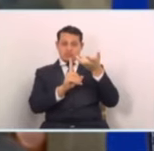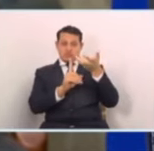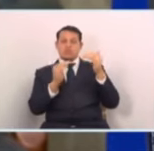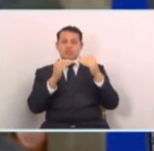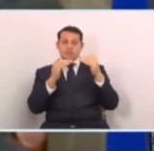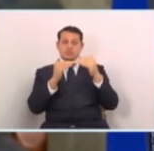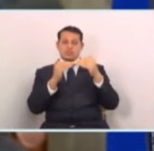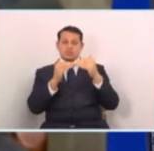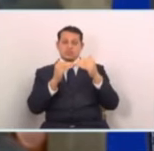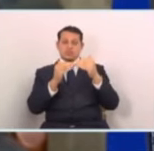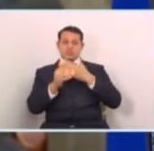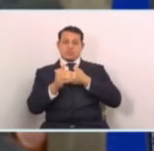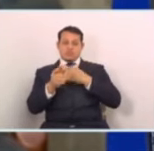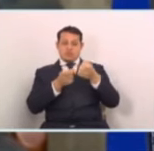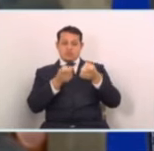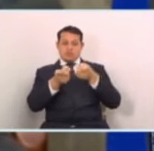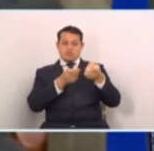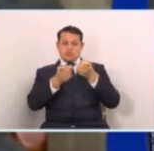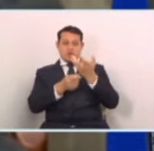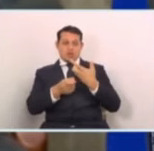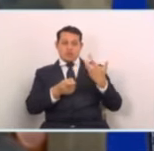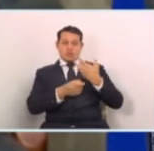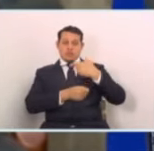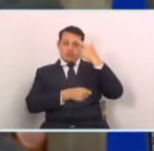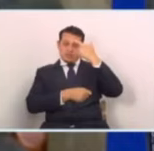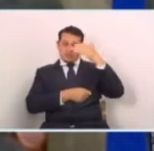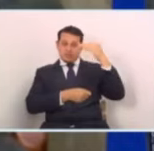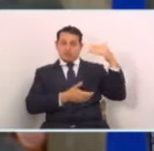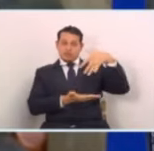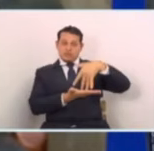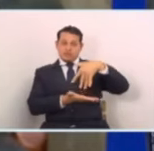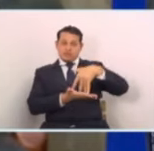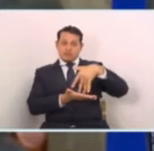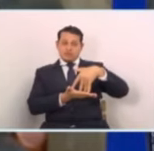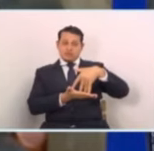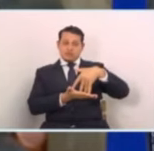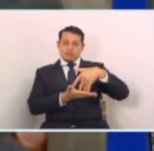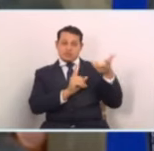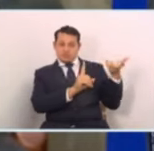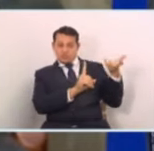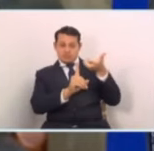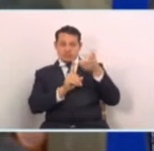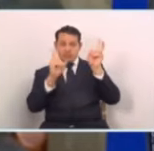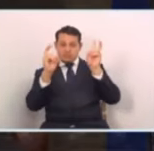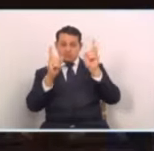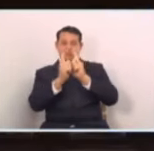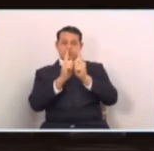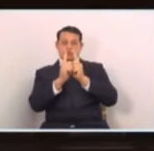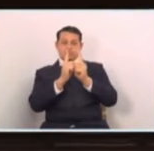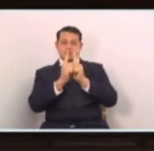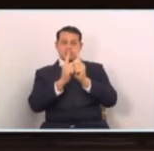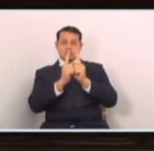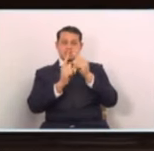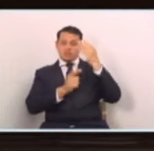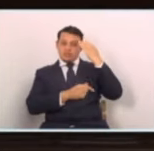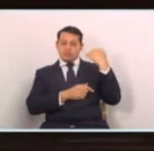y también tenga el control de todas las políticas públicas que se van a encaminar en temas relacionados